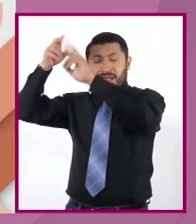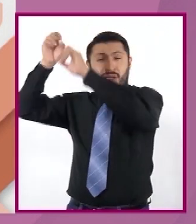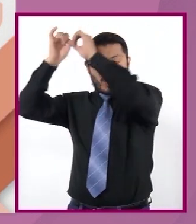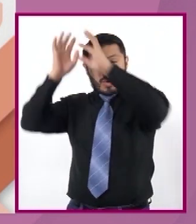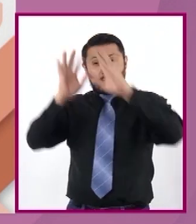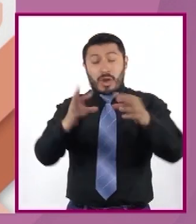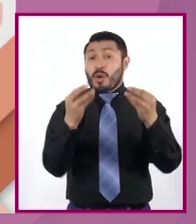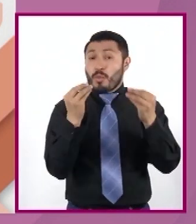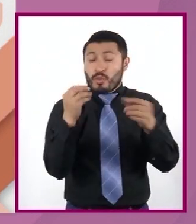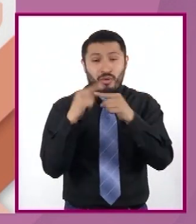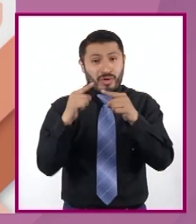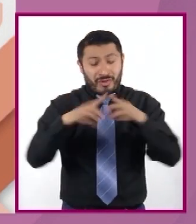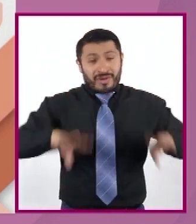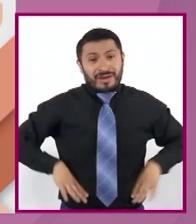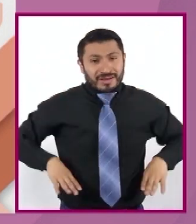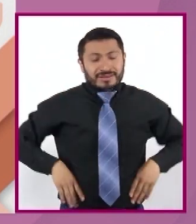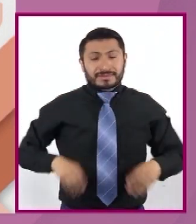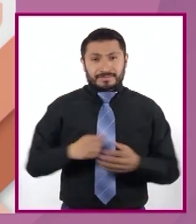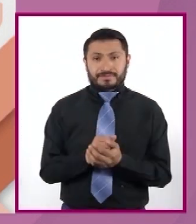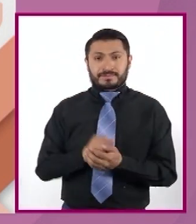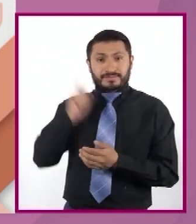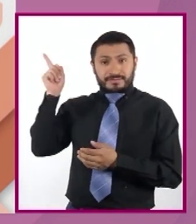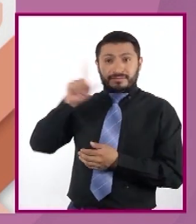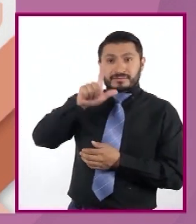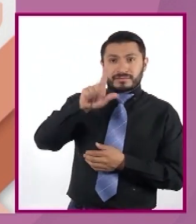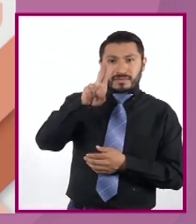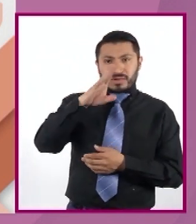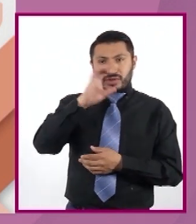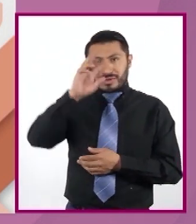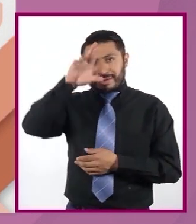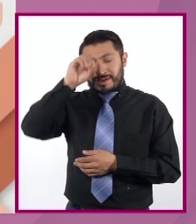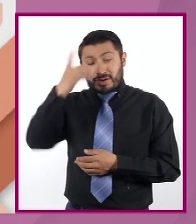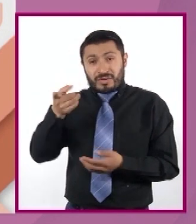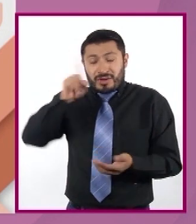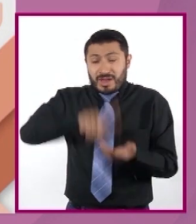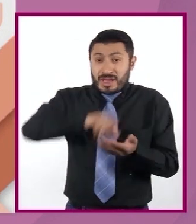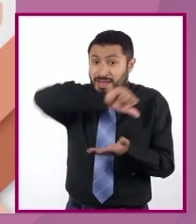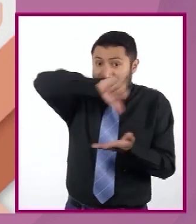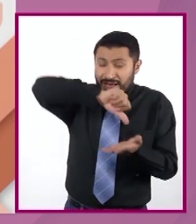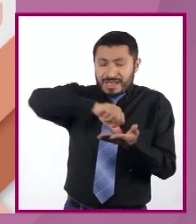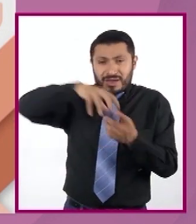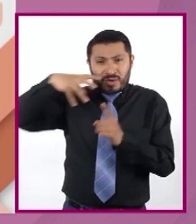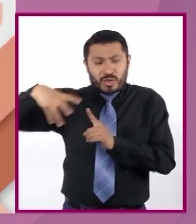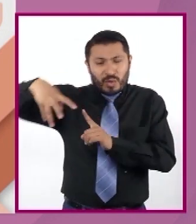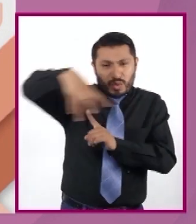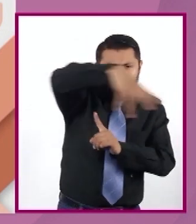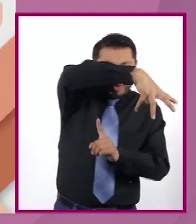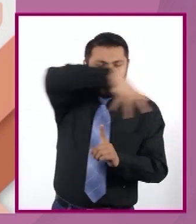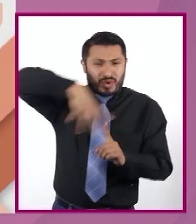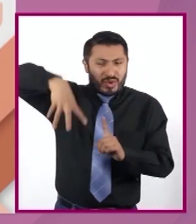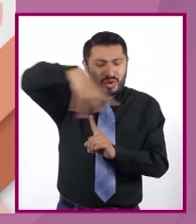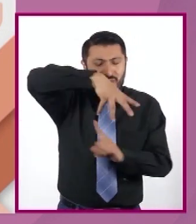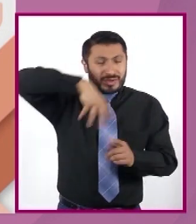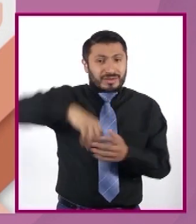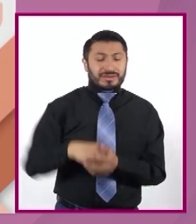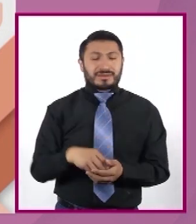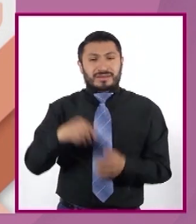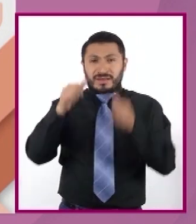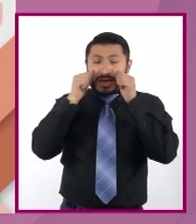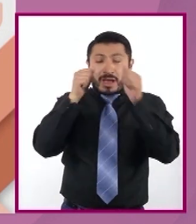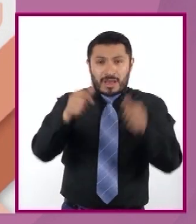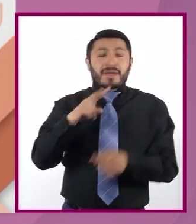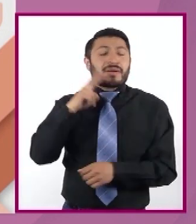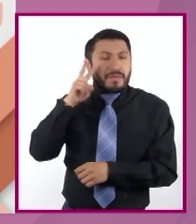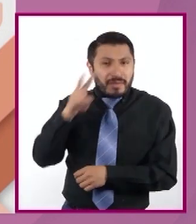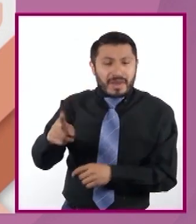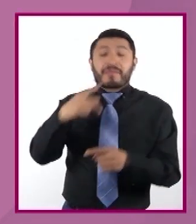Además, este lucero es el centro de nuestro sistema solar. Si ponen atención, verán que no solamente utilizamos términos distintos